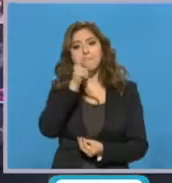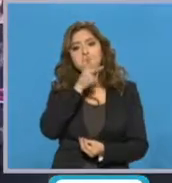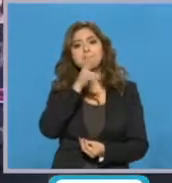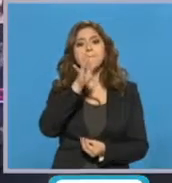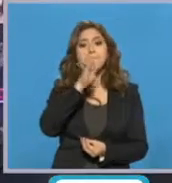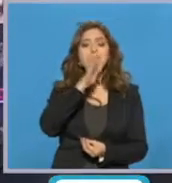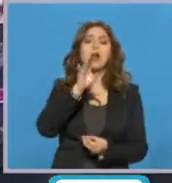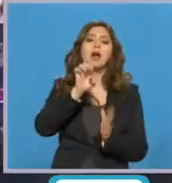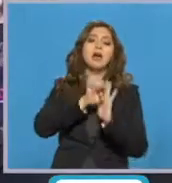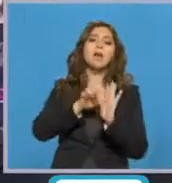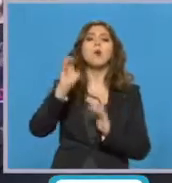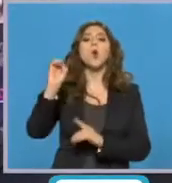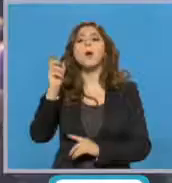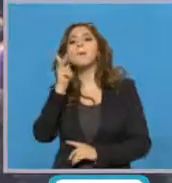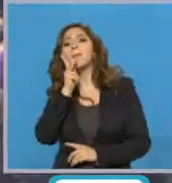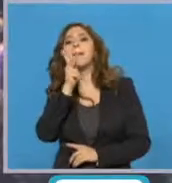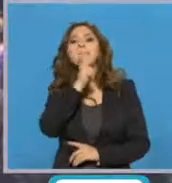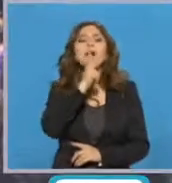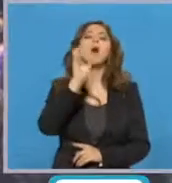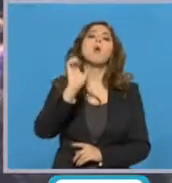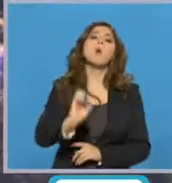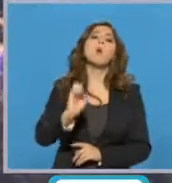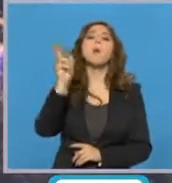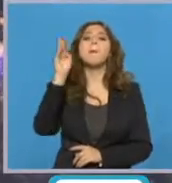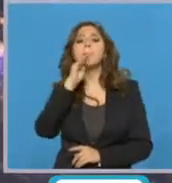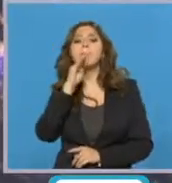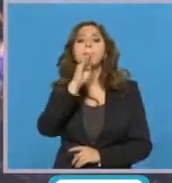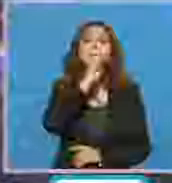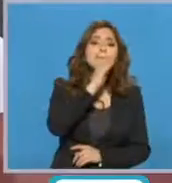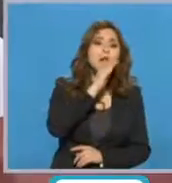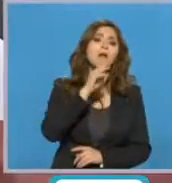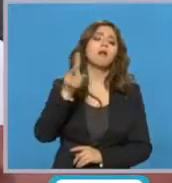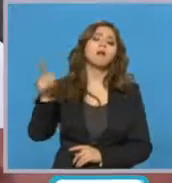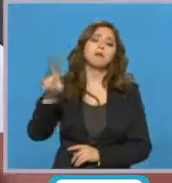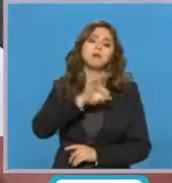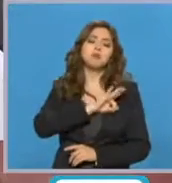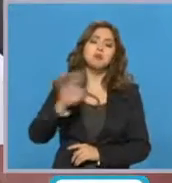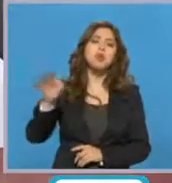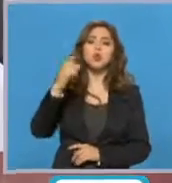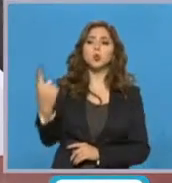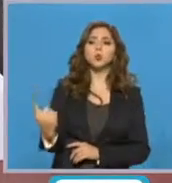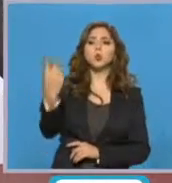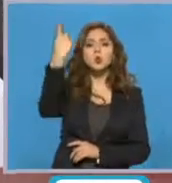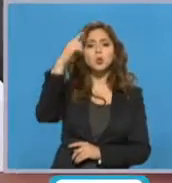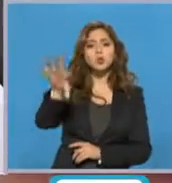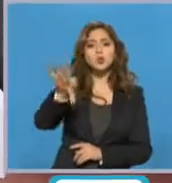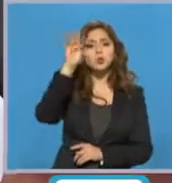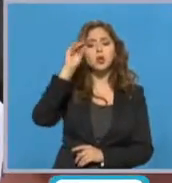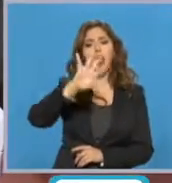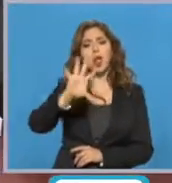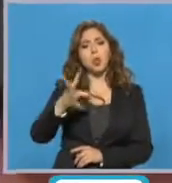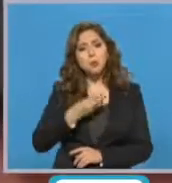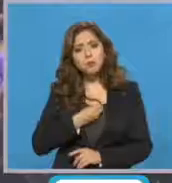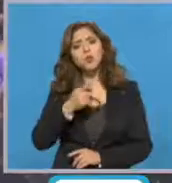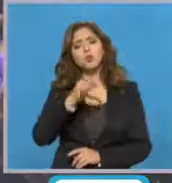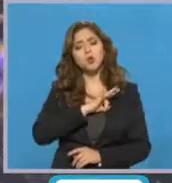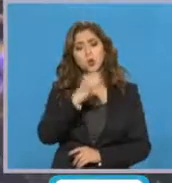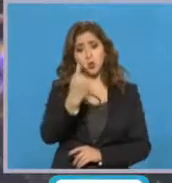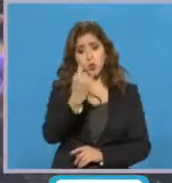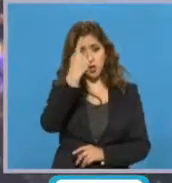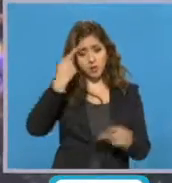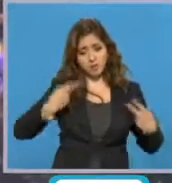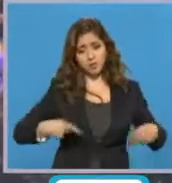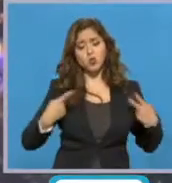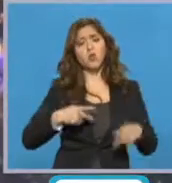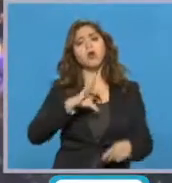tendrían que estar unidos en matrimonio, Ok. pero Sí. cualquiera de ellos Solo podría sí. adoptar. Eso Perfecto. siempre ha sido, siempre se ha permitido, ¿no? Muy Que bien. una persona pueda